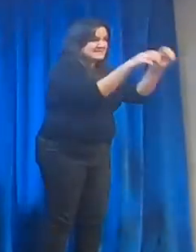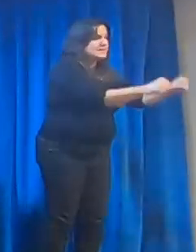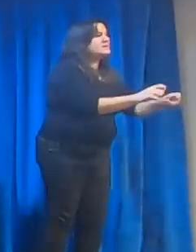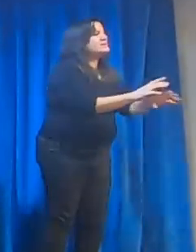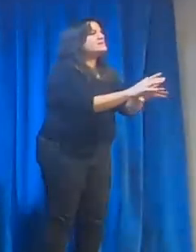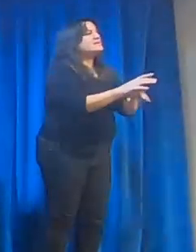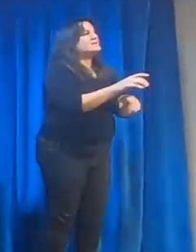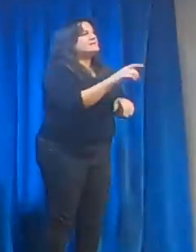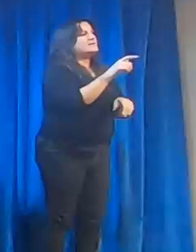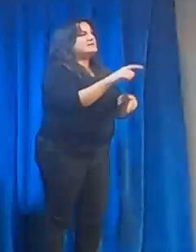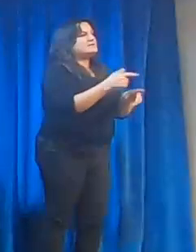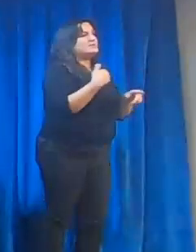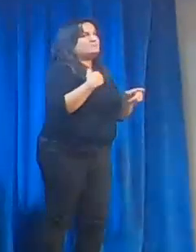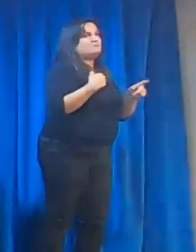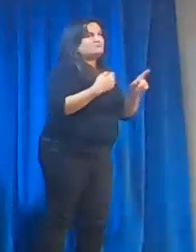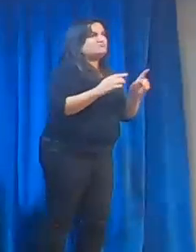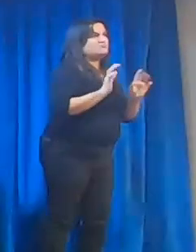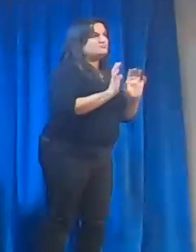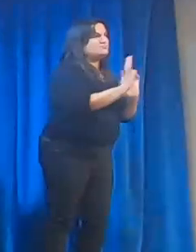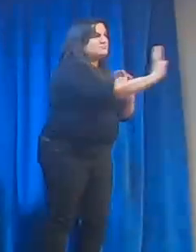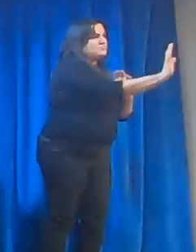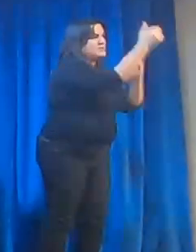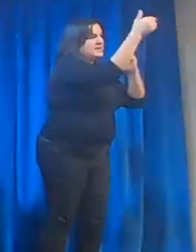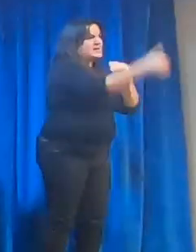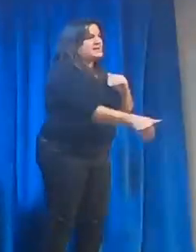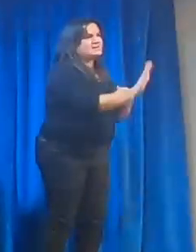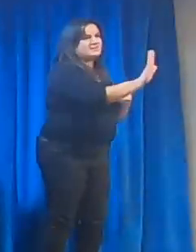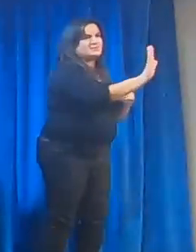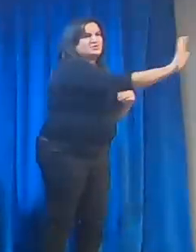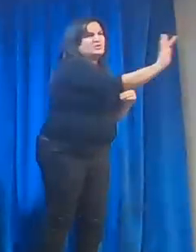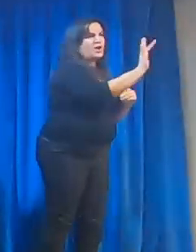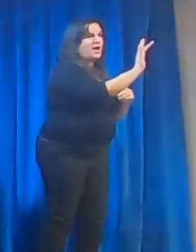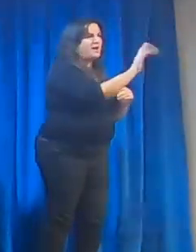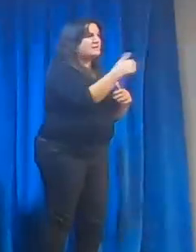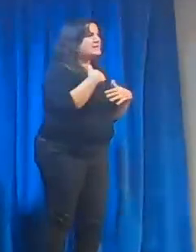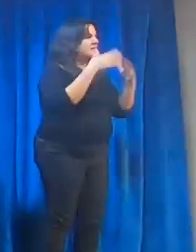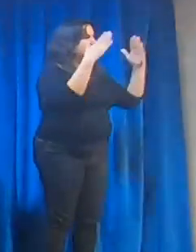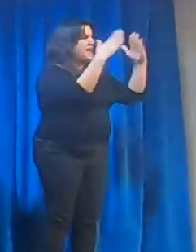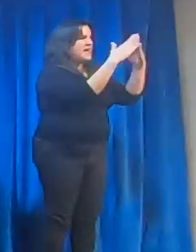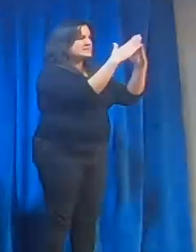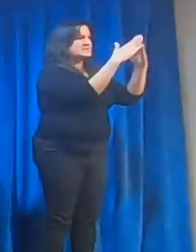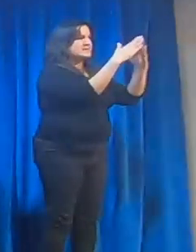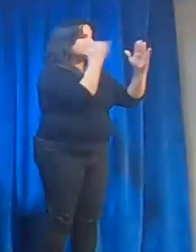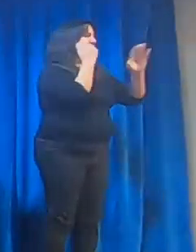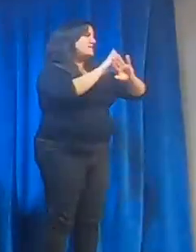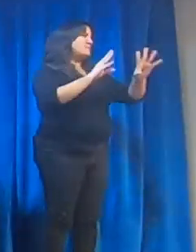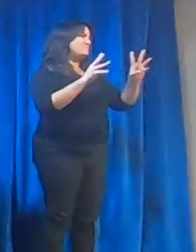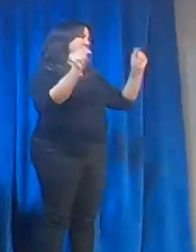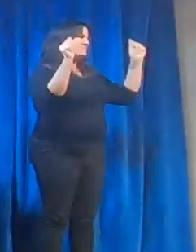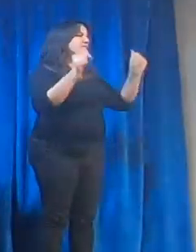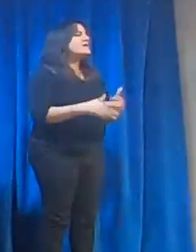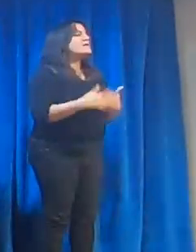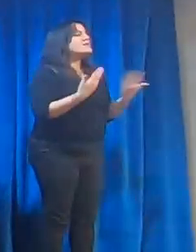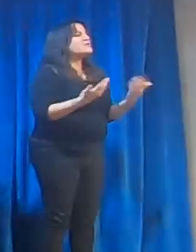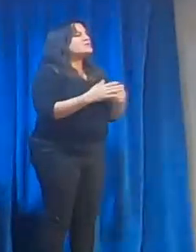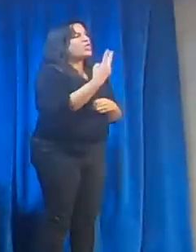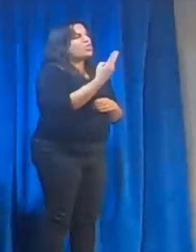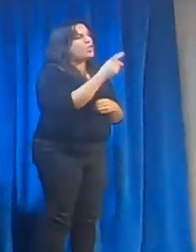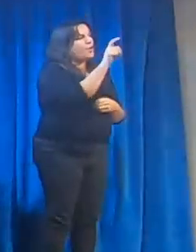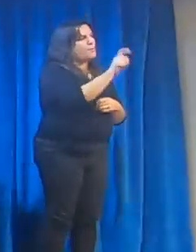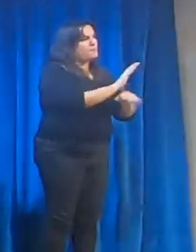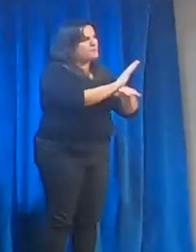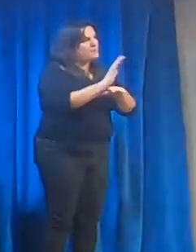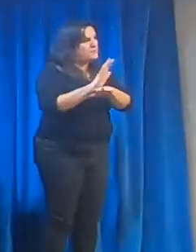la persona que está siendo perseguida toca la pared y se casa. Ni el otro hacer que se queda. Quiere decir que hay dos personajes,